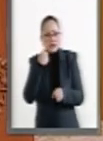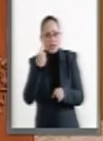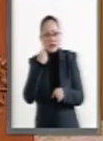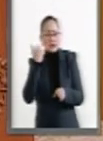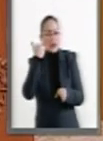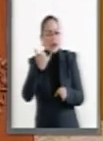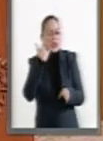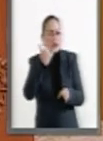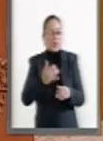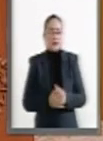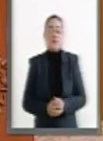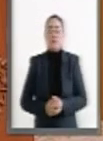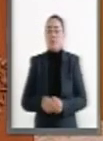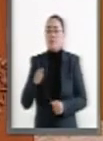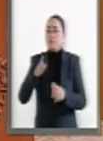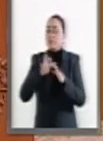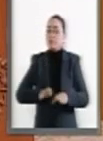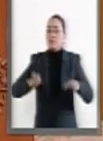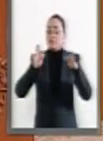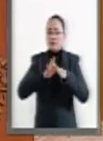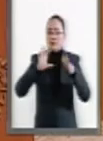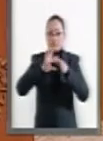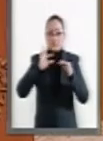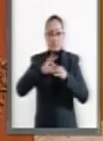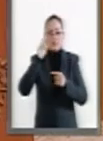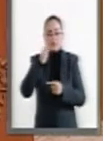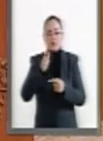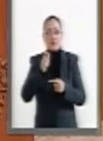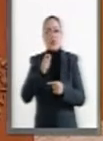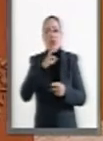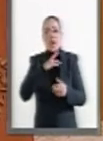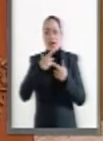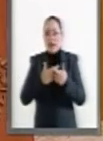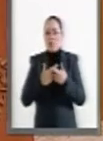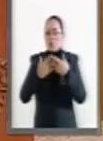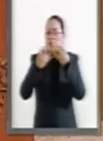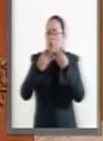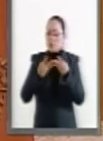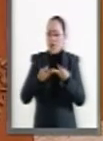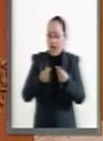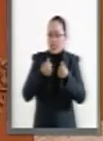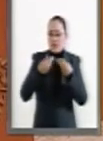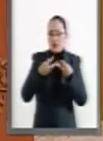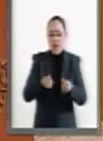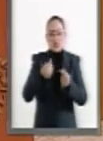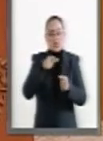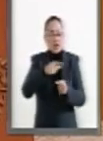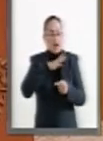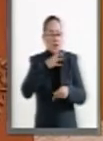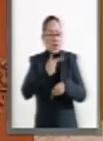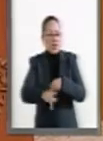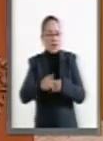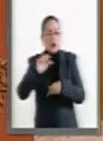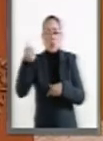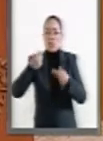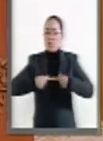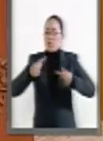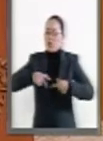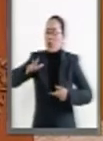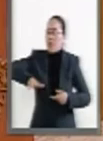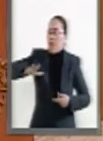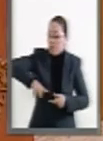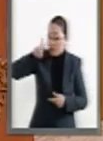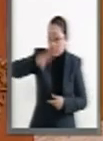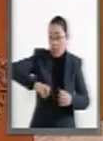llamadas reportando hechos falsos, se desperdician importantes recursos públicos y se pone en riesgo la vida de otras